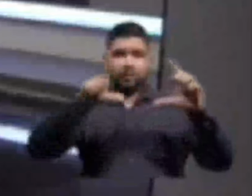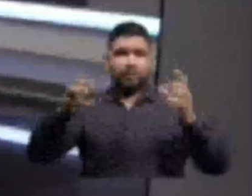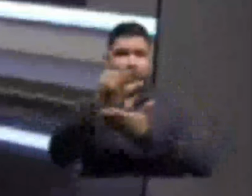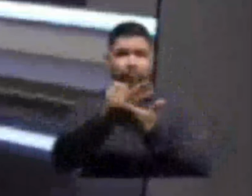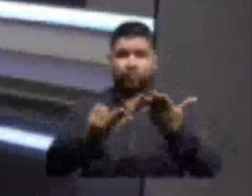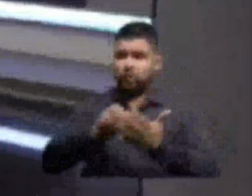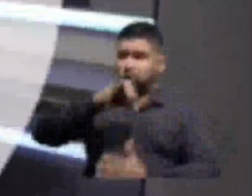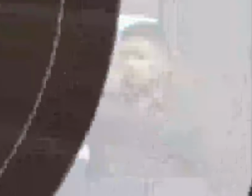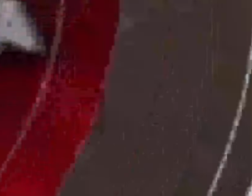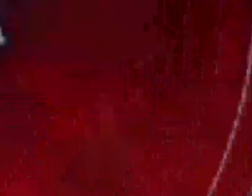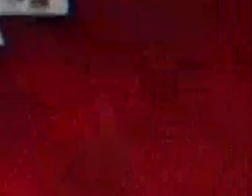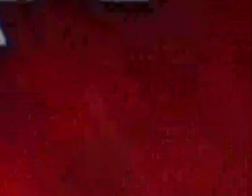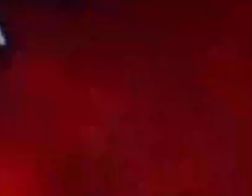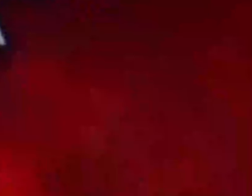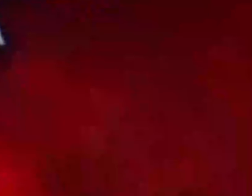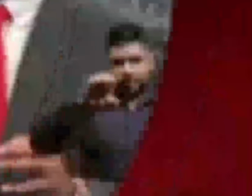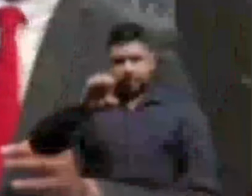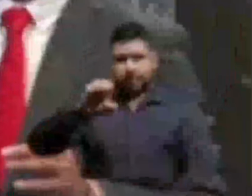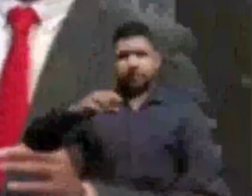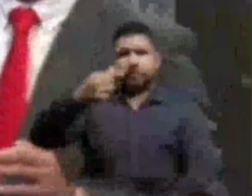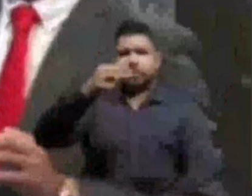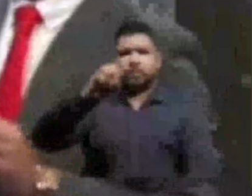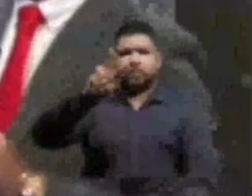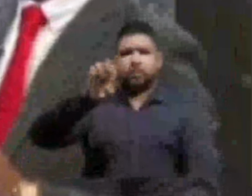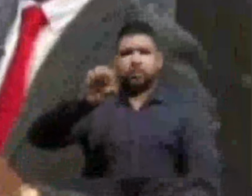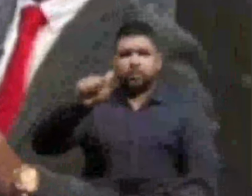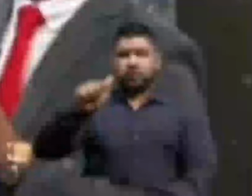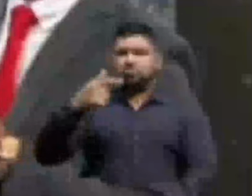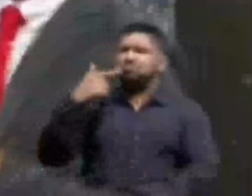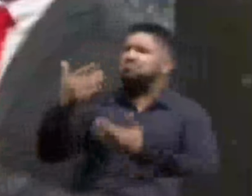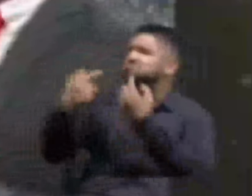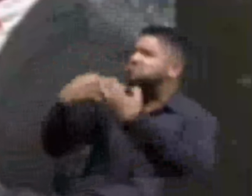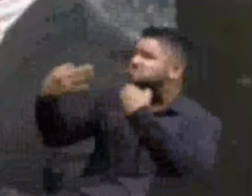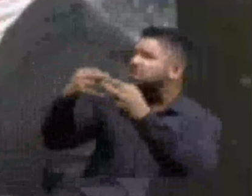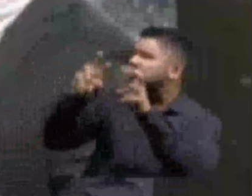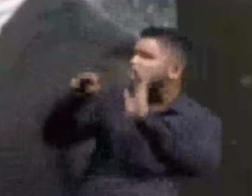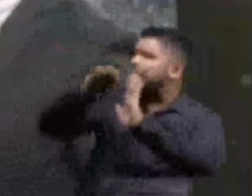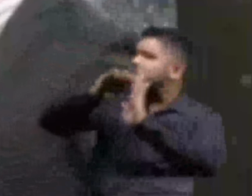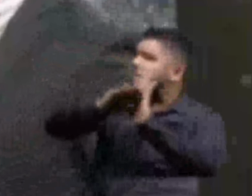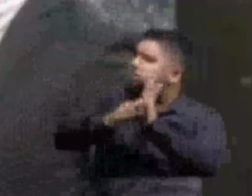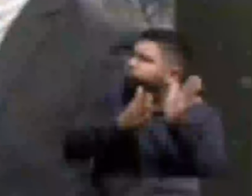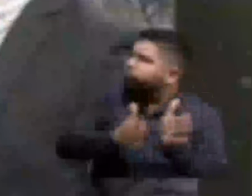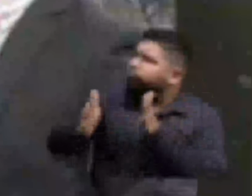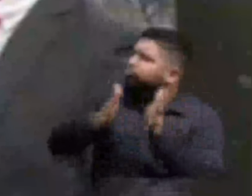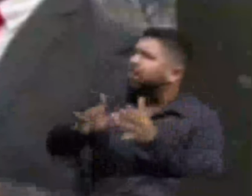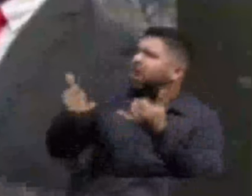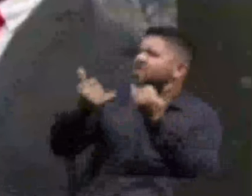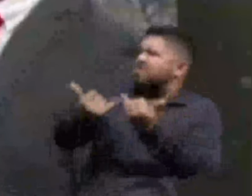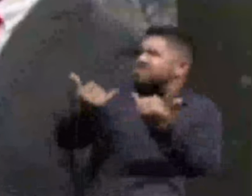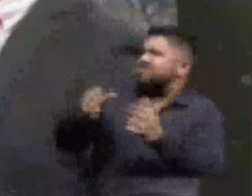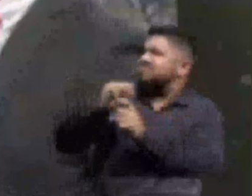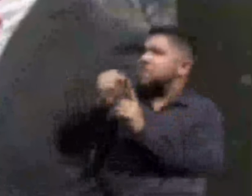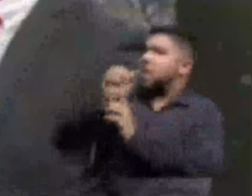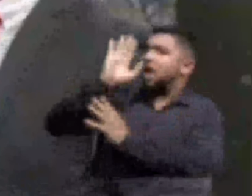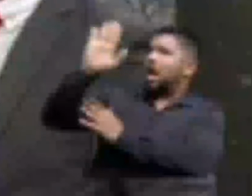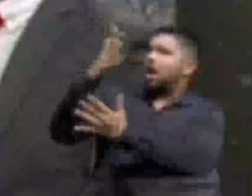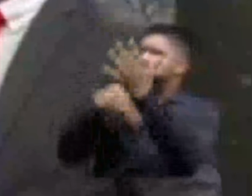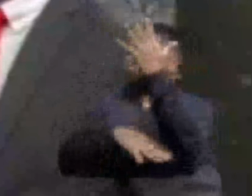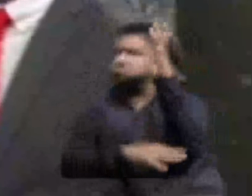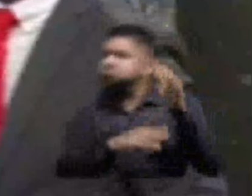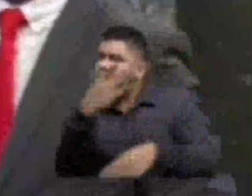noches comisionado para que nos hable acerca de ese protocolo Y cómo está la situación actual en la selva de Dari y el trabajo que hace el servicio